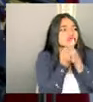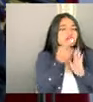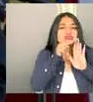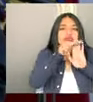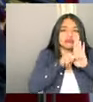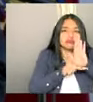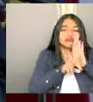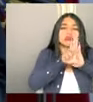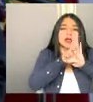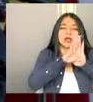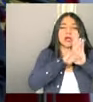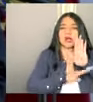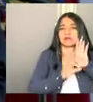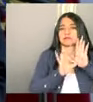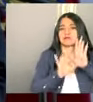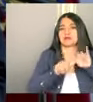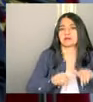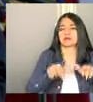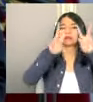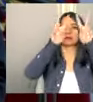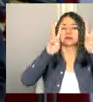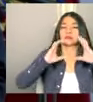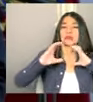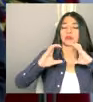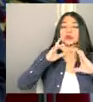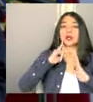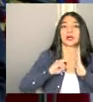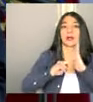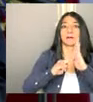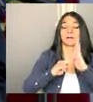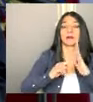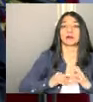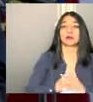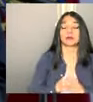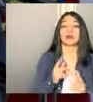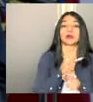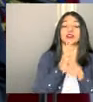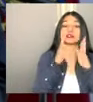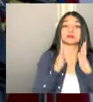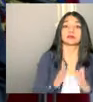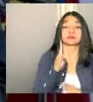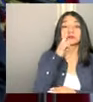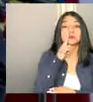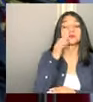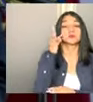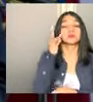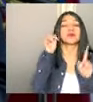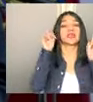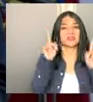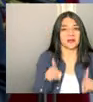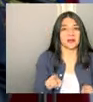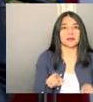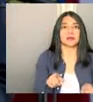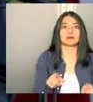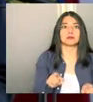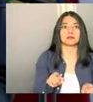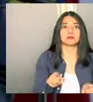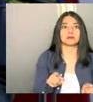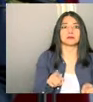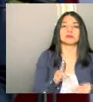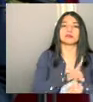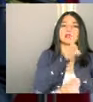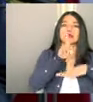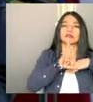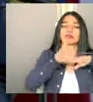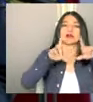medios de comunicación, aquella que tiene que ver, por ejemplo, con que los concejales y las concejales no integren los directorios de